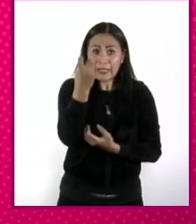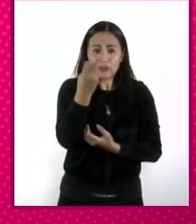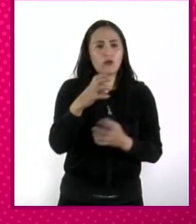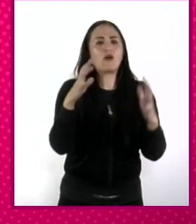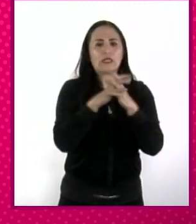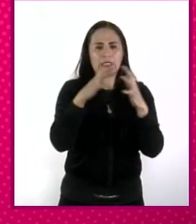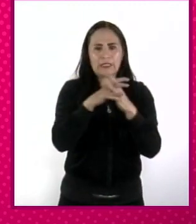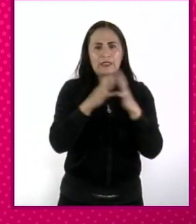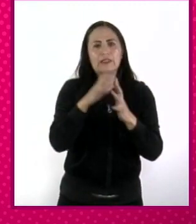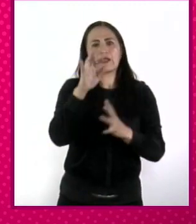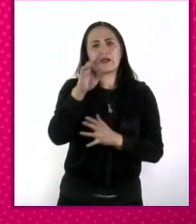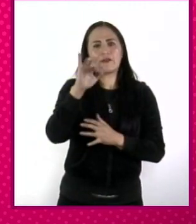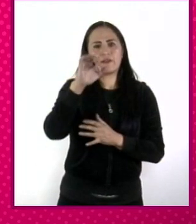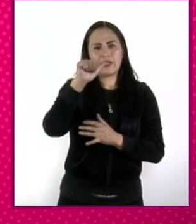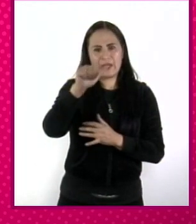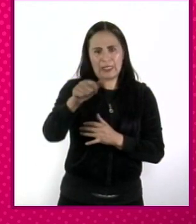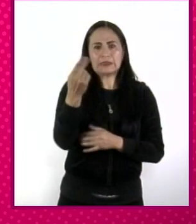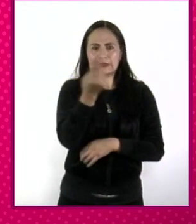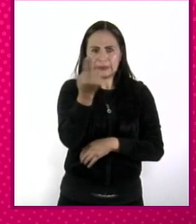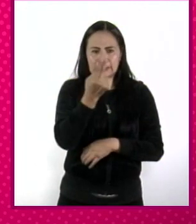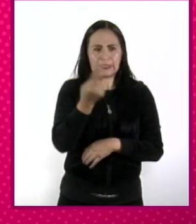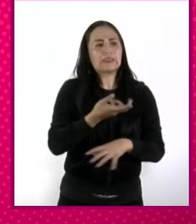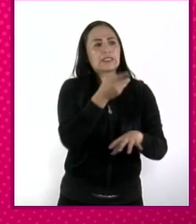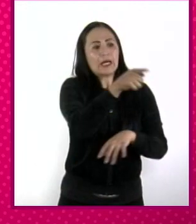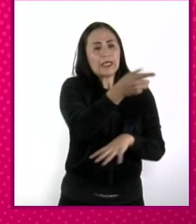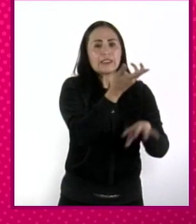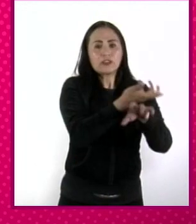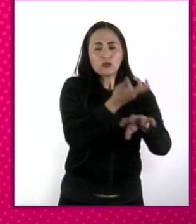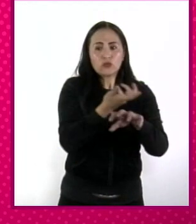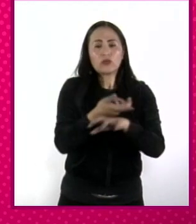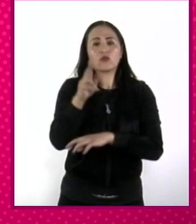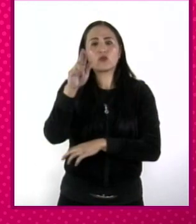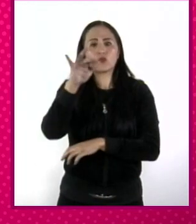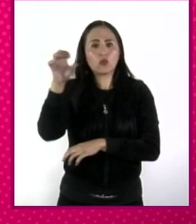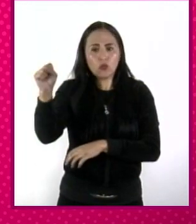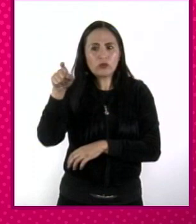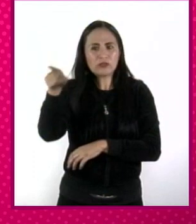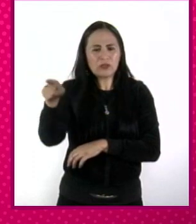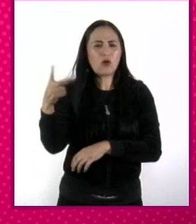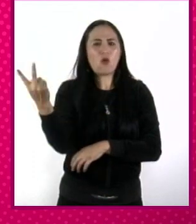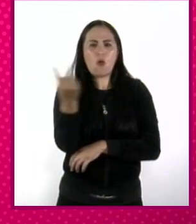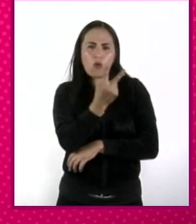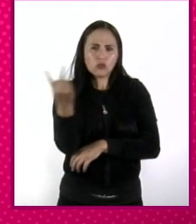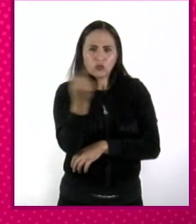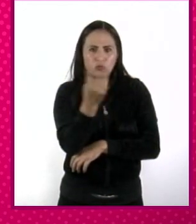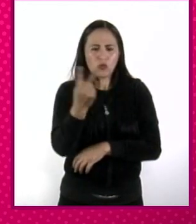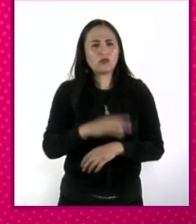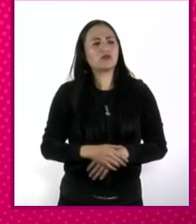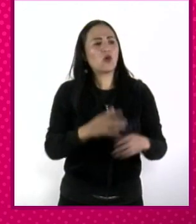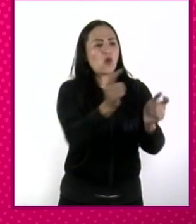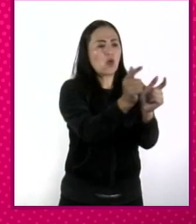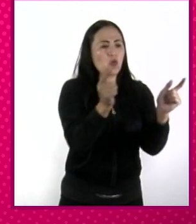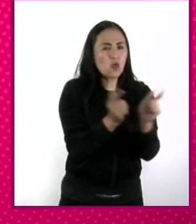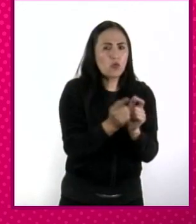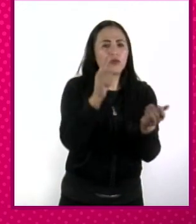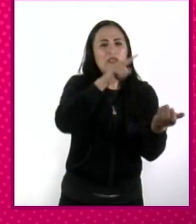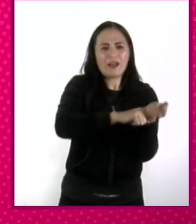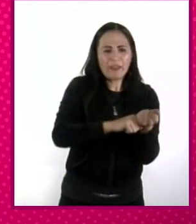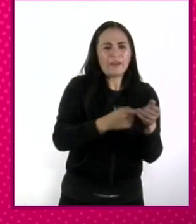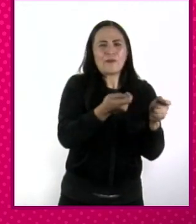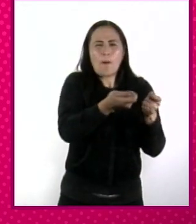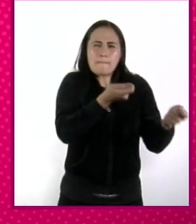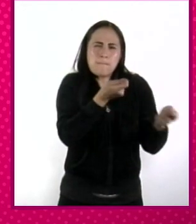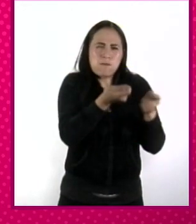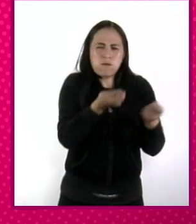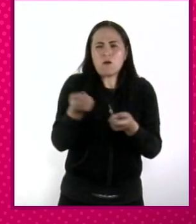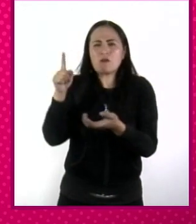Guerra Fría, la necesidad tanto de Estados Unidos como de la Unión Soviética de contener a los grupos y movilizaciones